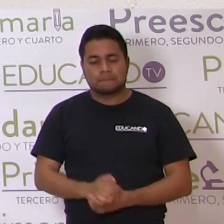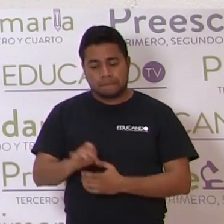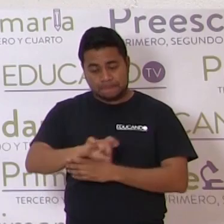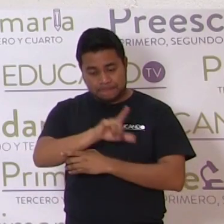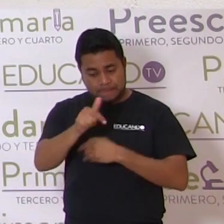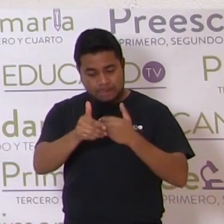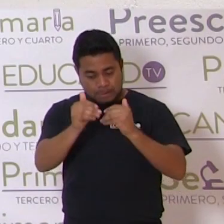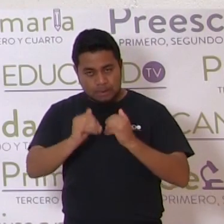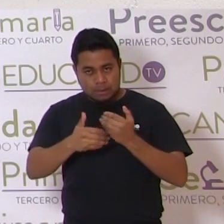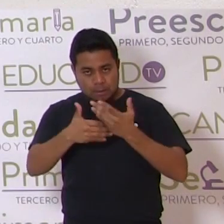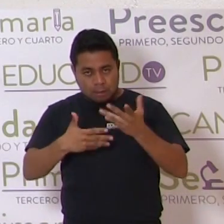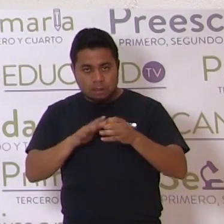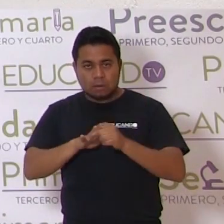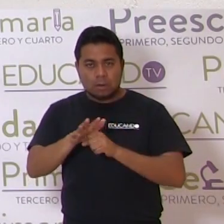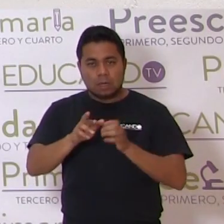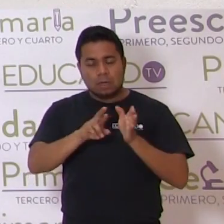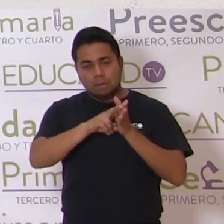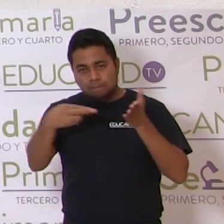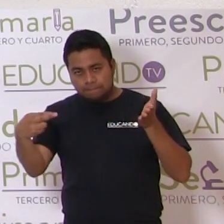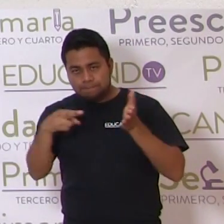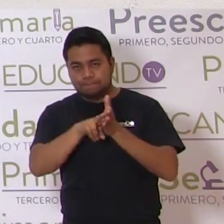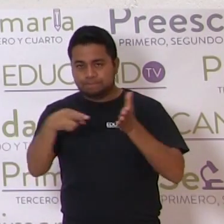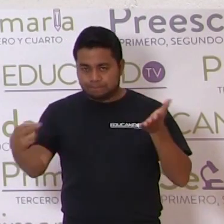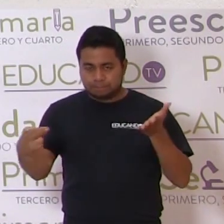Después de los libros van las revistas.